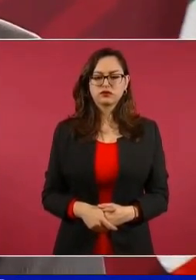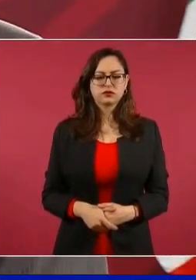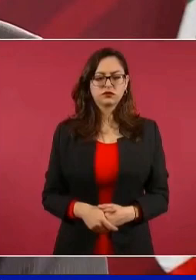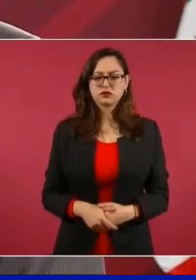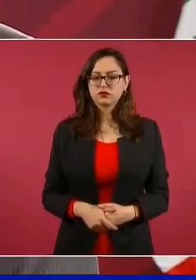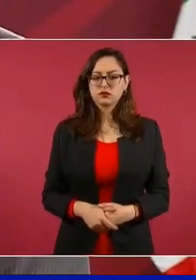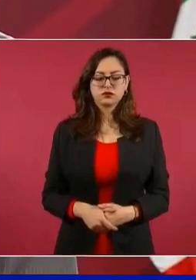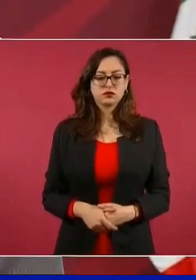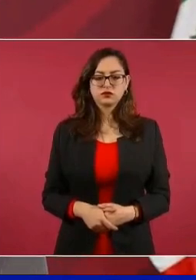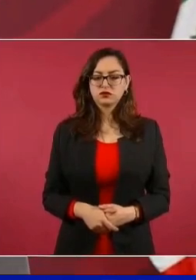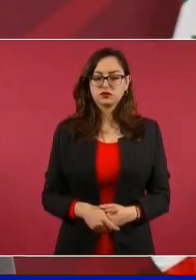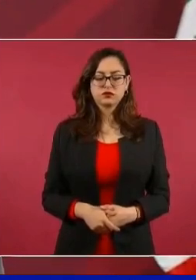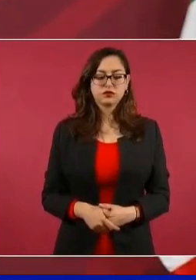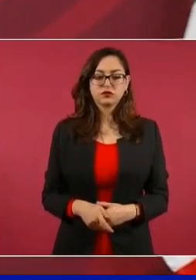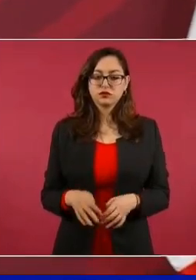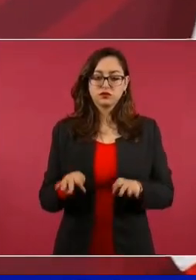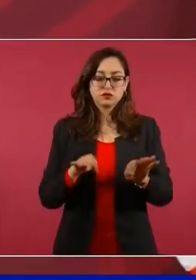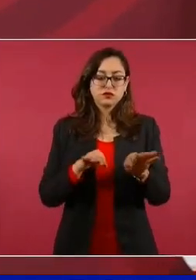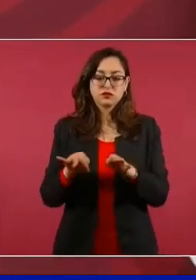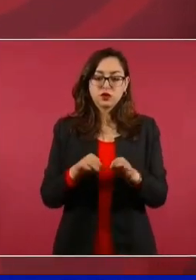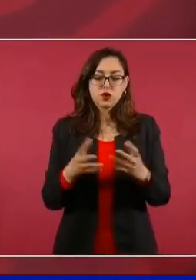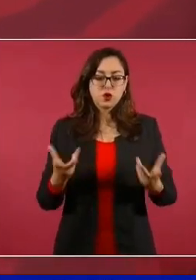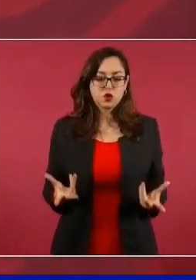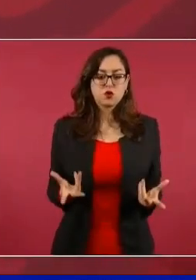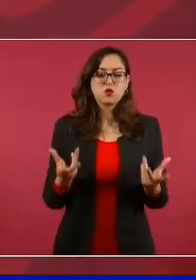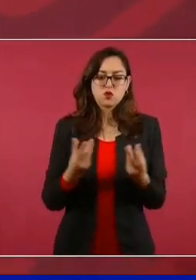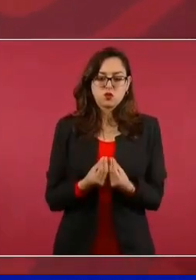manera conjunta,